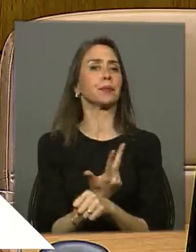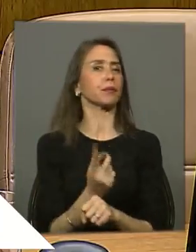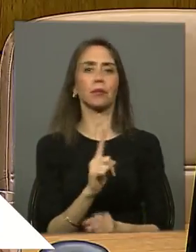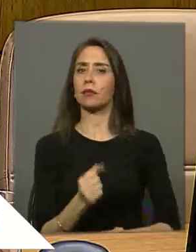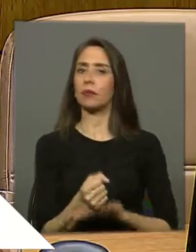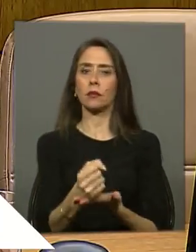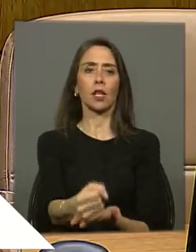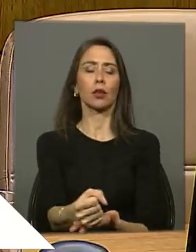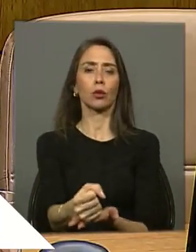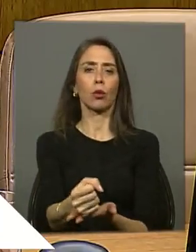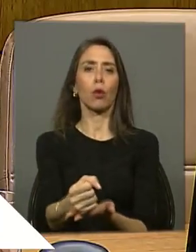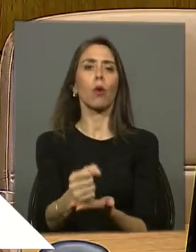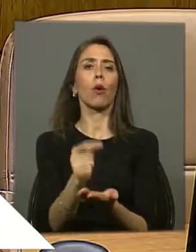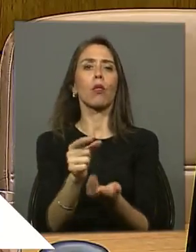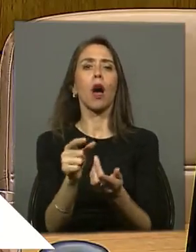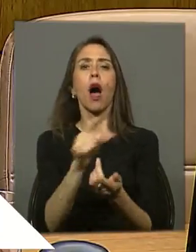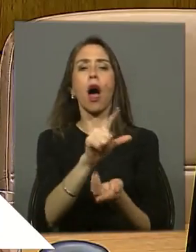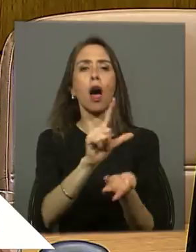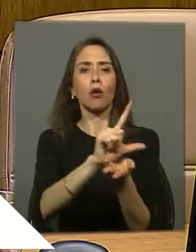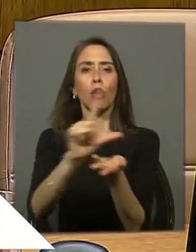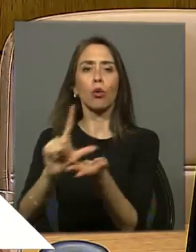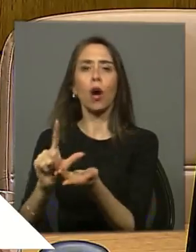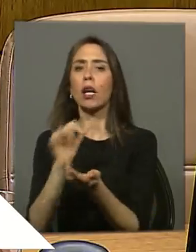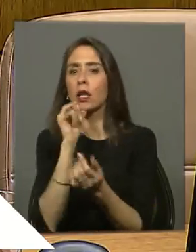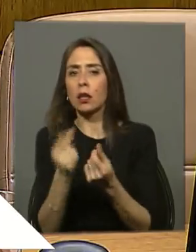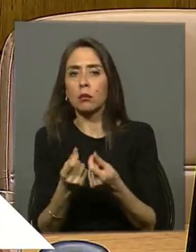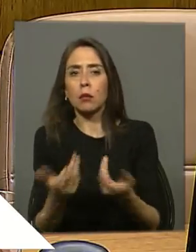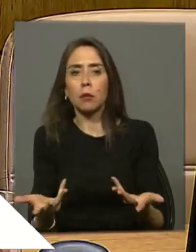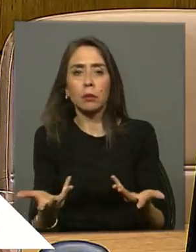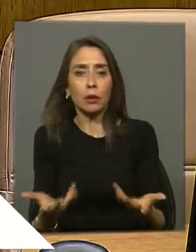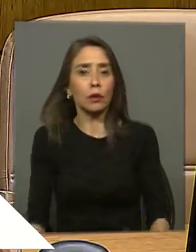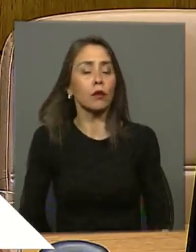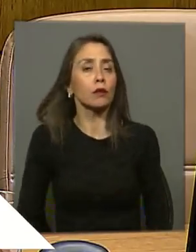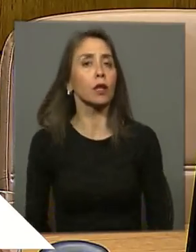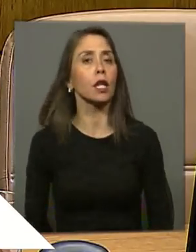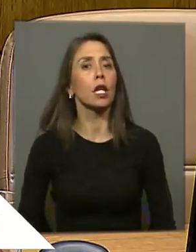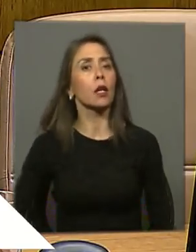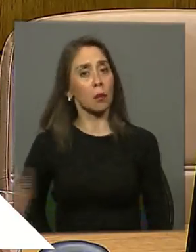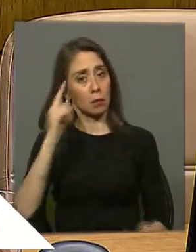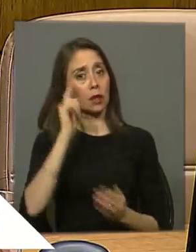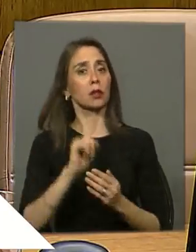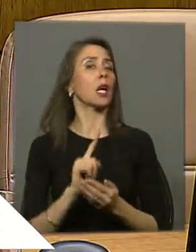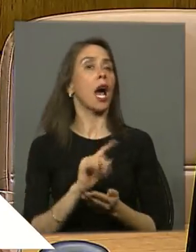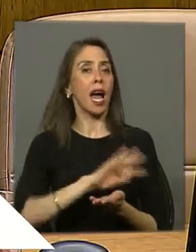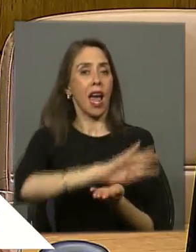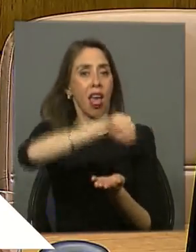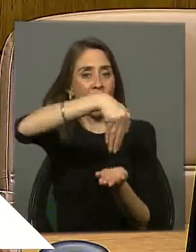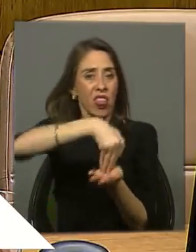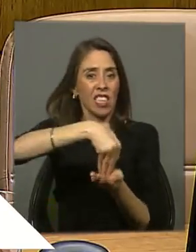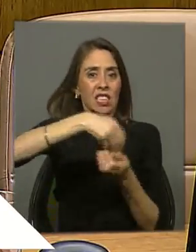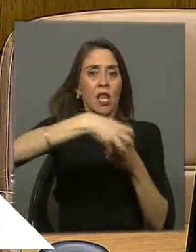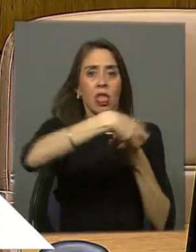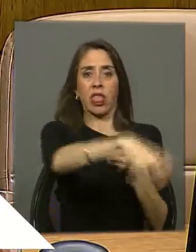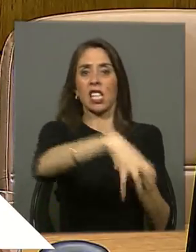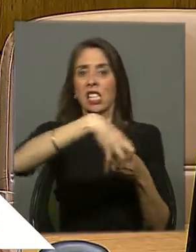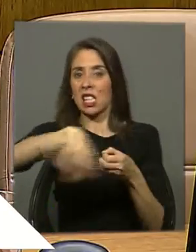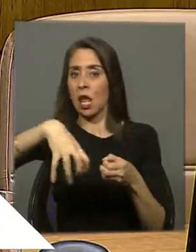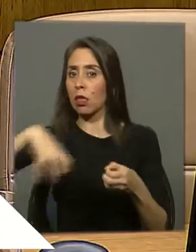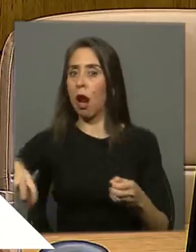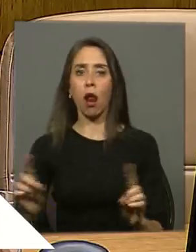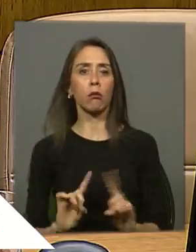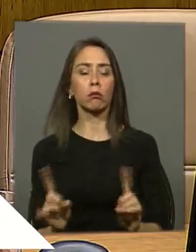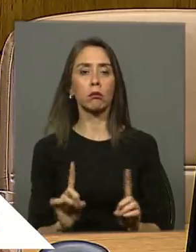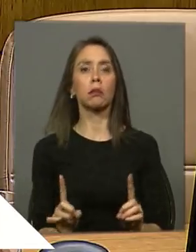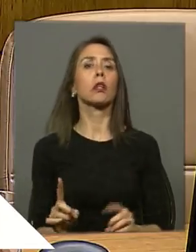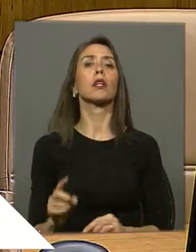a las provincias más postergadas aquí no hay efectiva descentralización y por eso es que se pone en cuestión cuando los consejeros